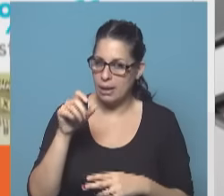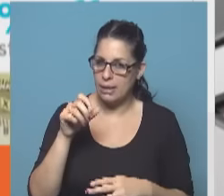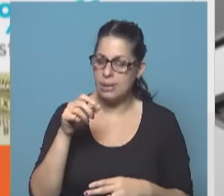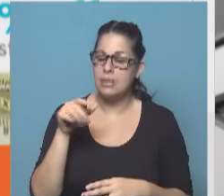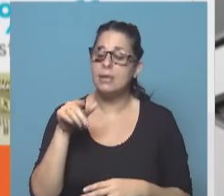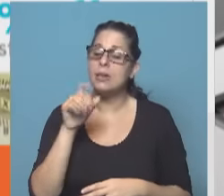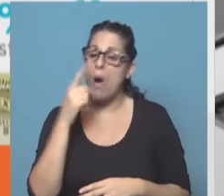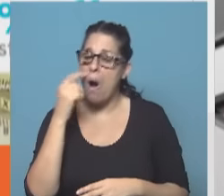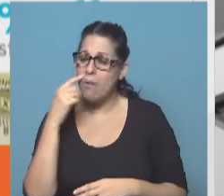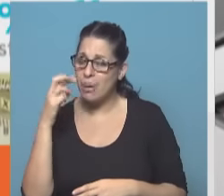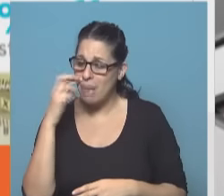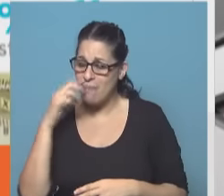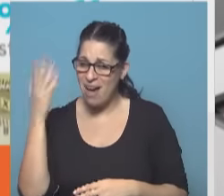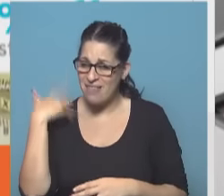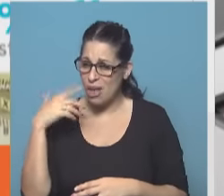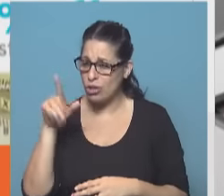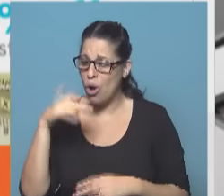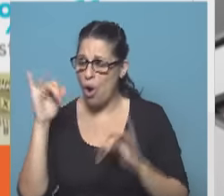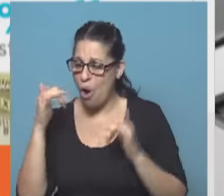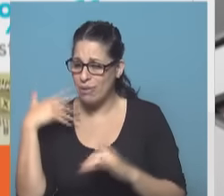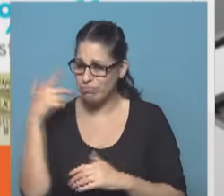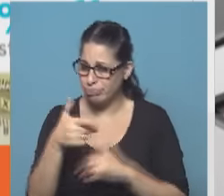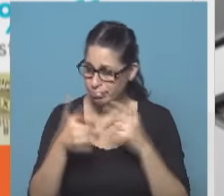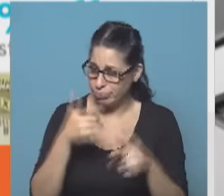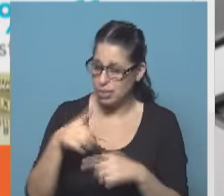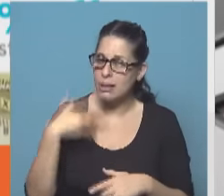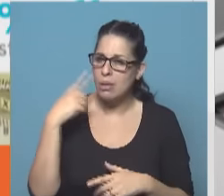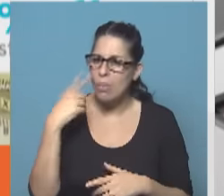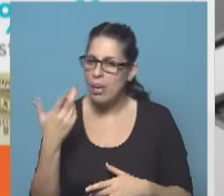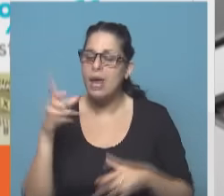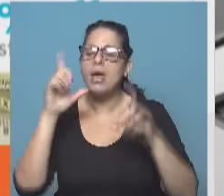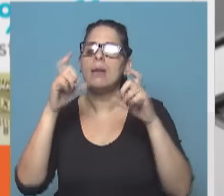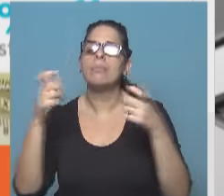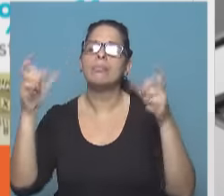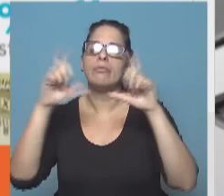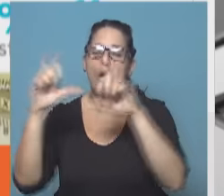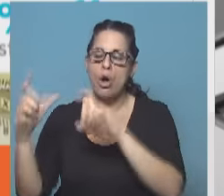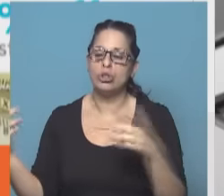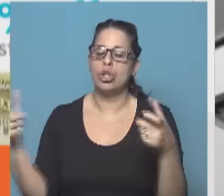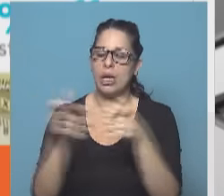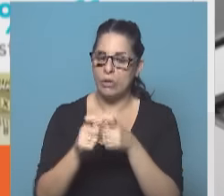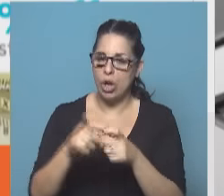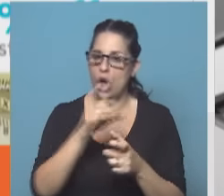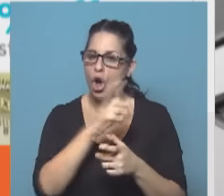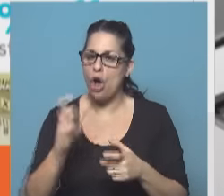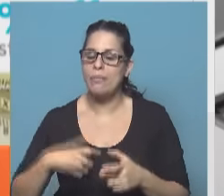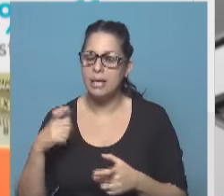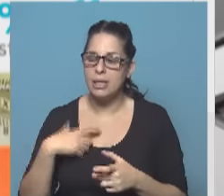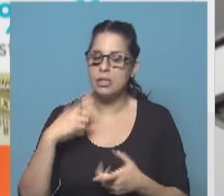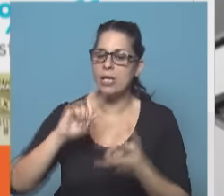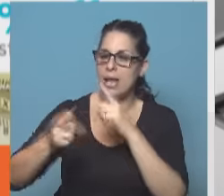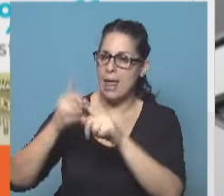a Washington D.C., donde se muestra en reuniones con representantes del Comité de Relaciones